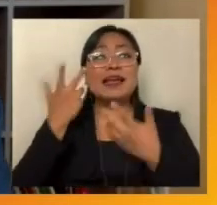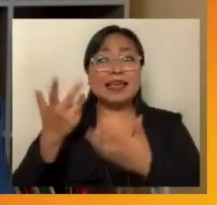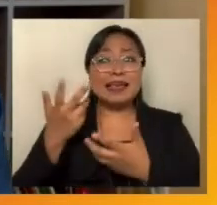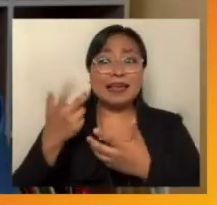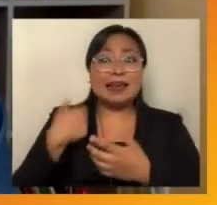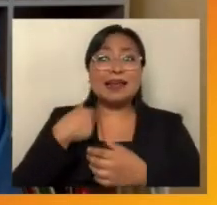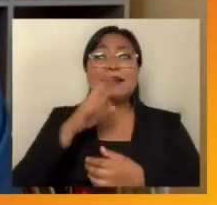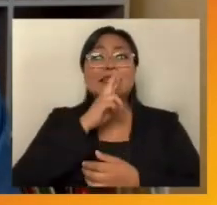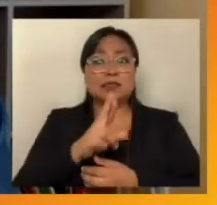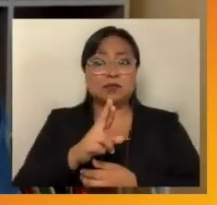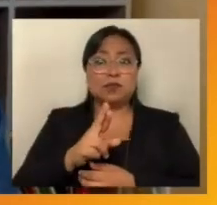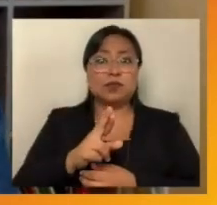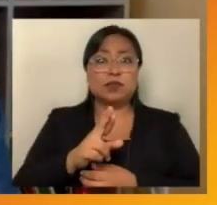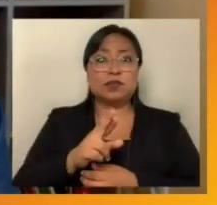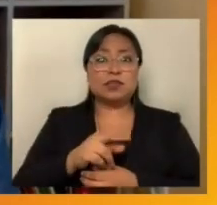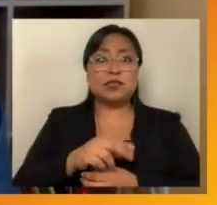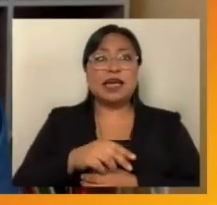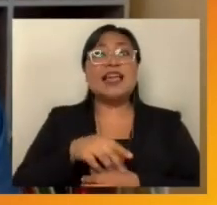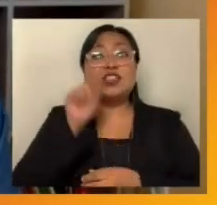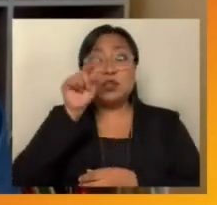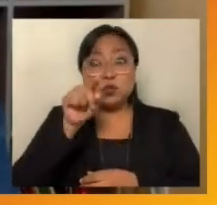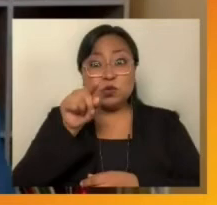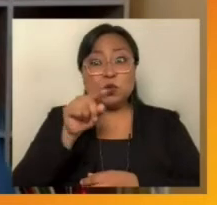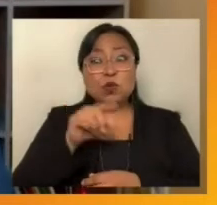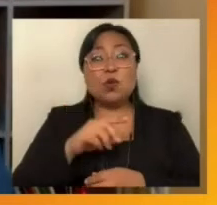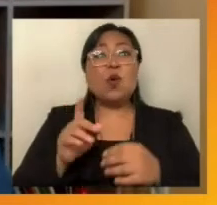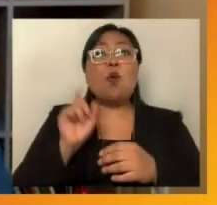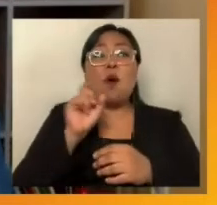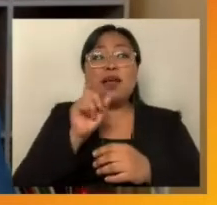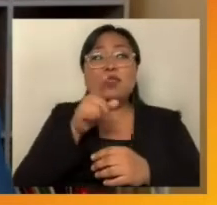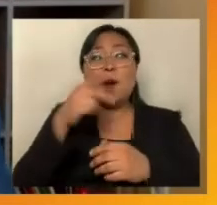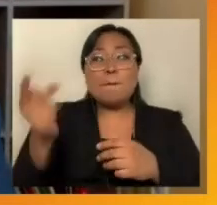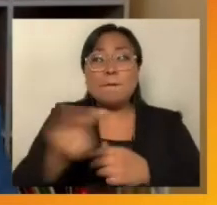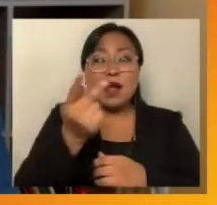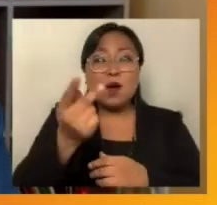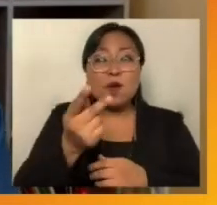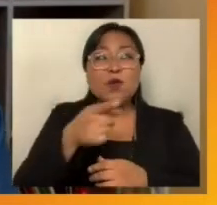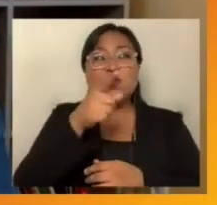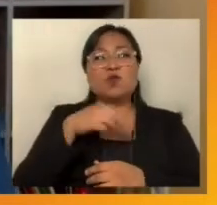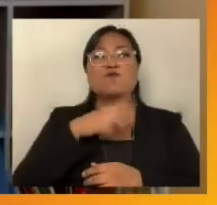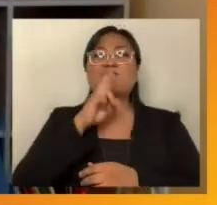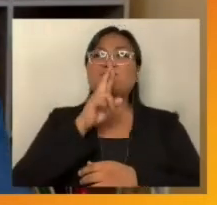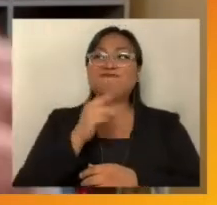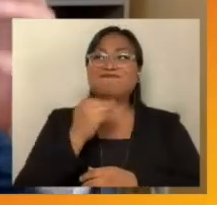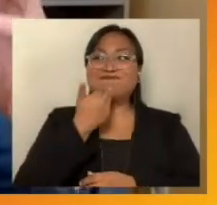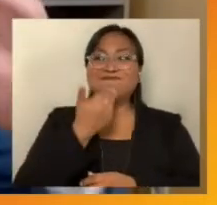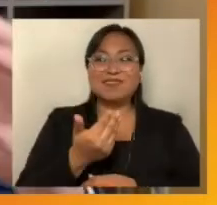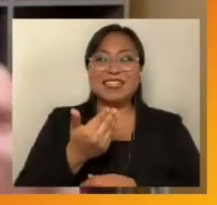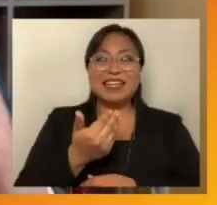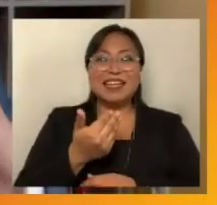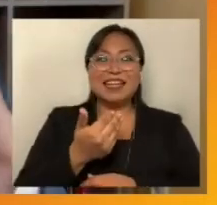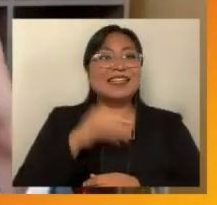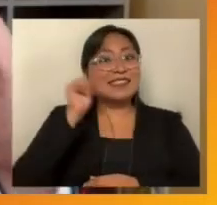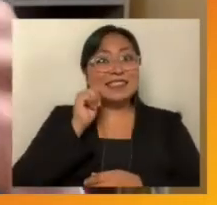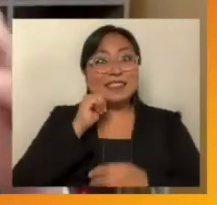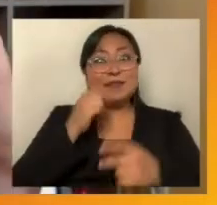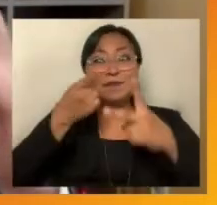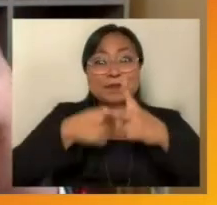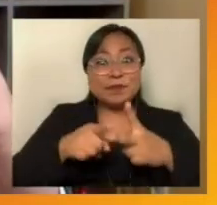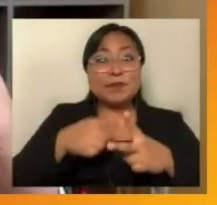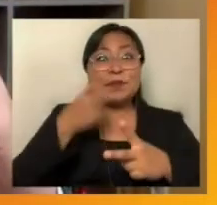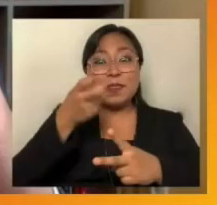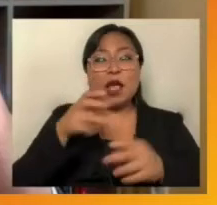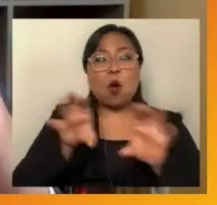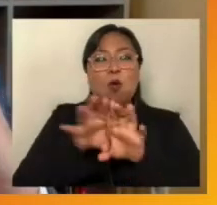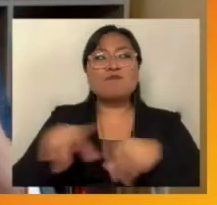respuesta. Y a ti, cada vez que te preguntan, respondes de forma correcta. Empieza siempre de esta forma, con un titular